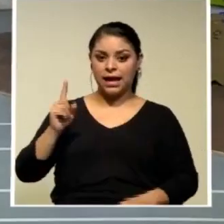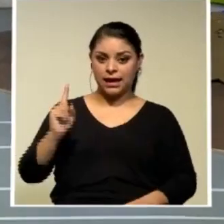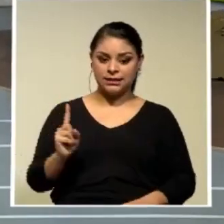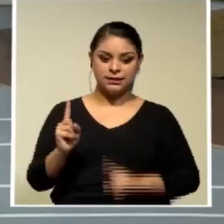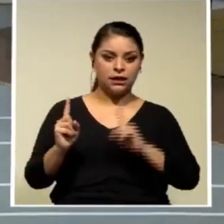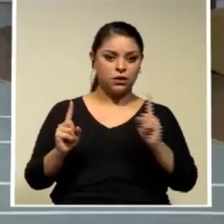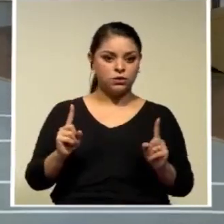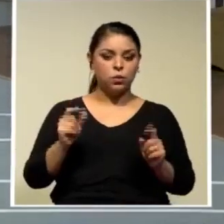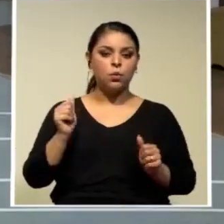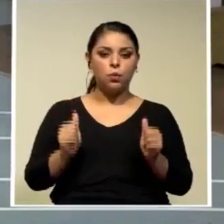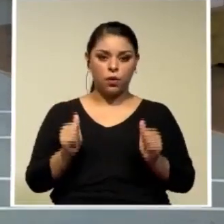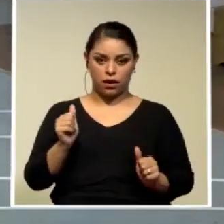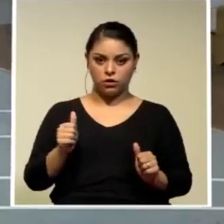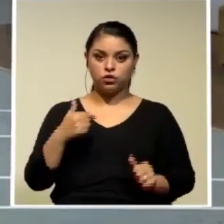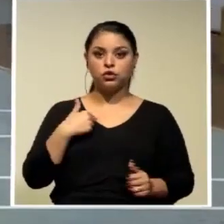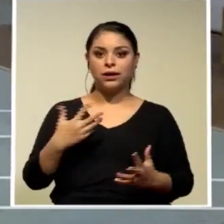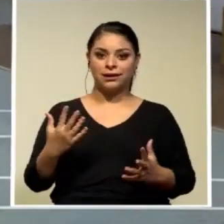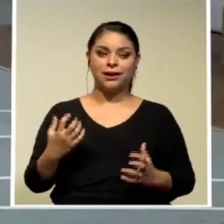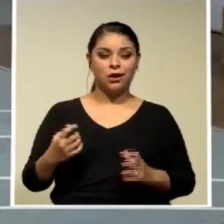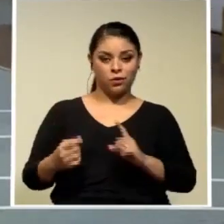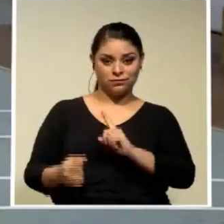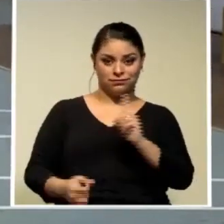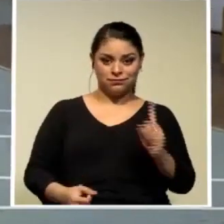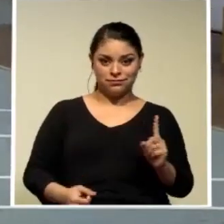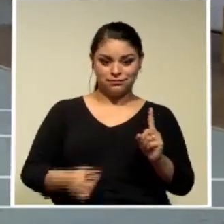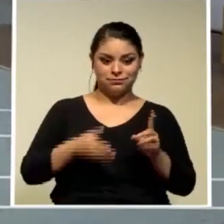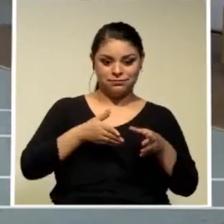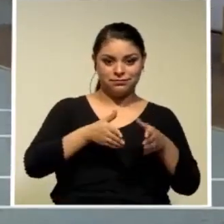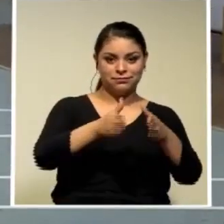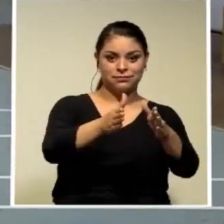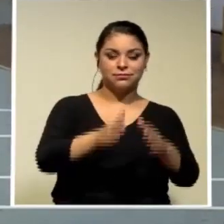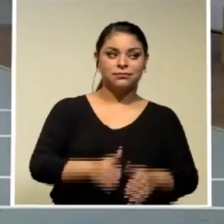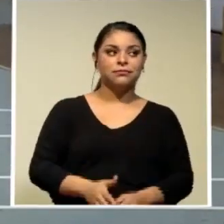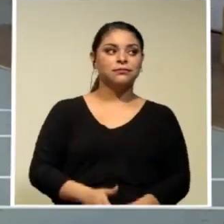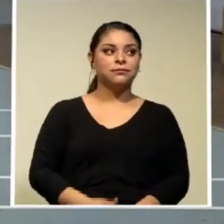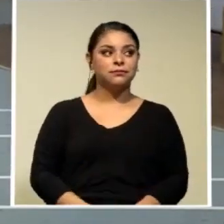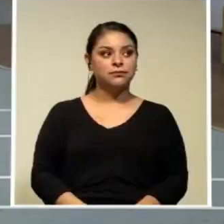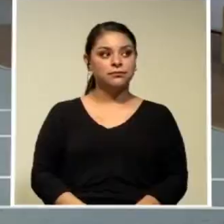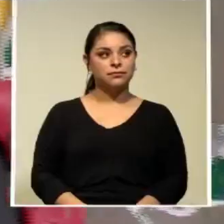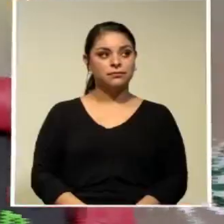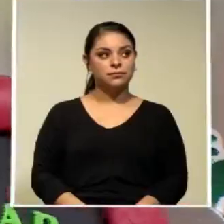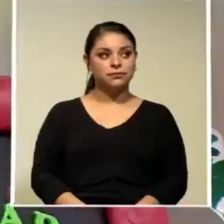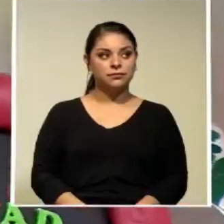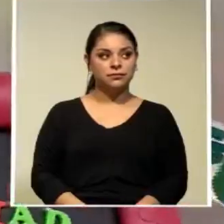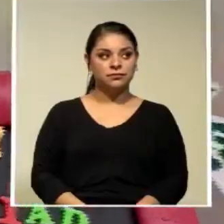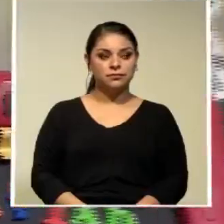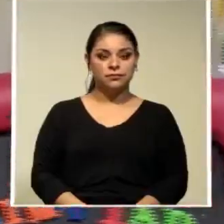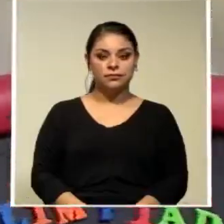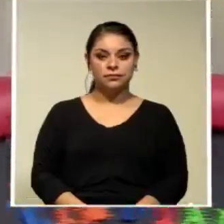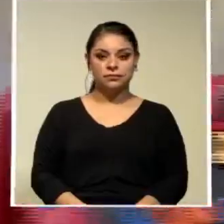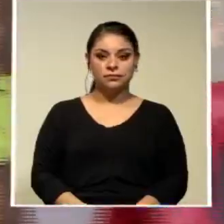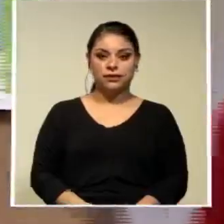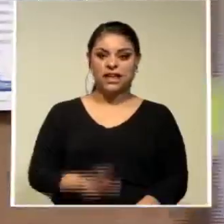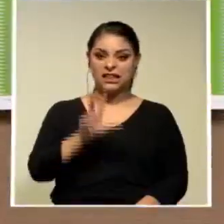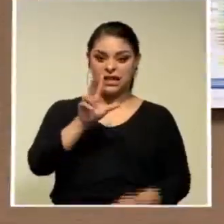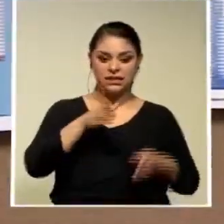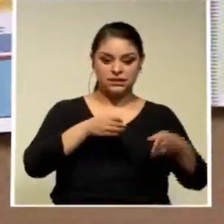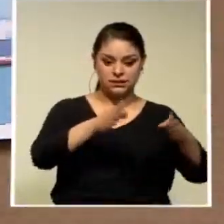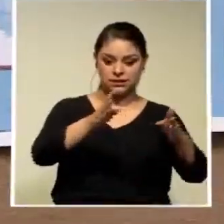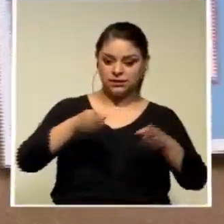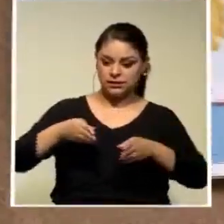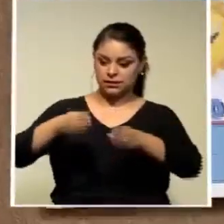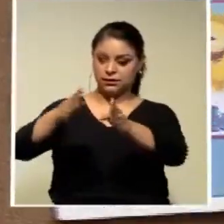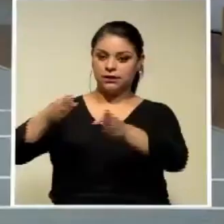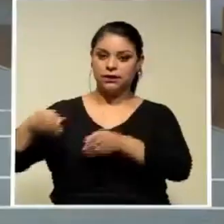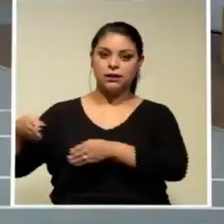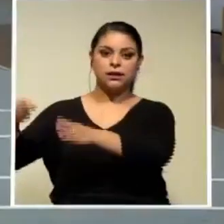aquí adentro? Yo quiero el de adentro. Okay. Bueno, ¿y el del medio? Pues no lo podemos usar porque es para la distancia, ¿verdad? Exacto, exacto. Muy